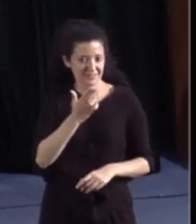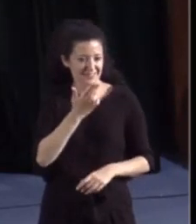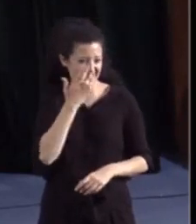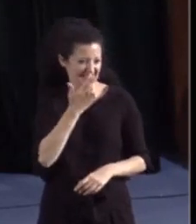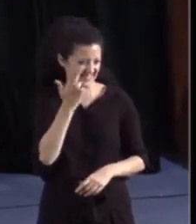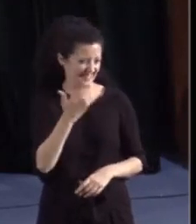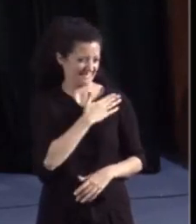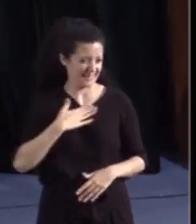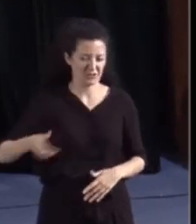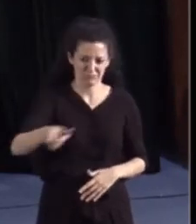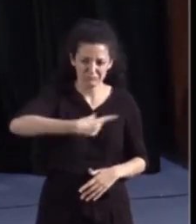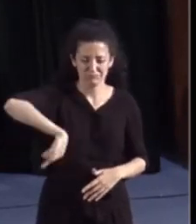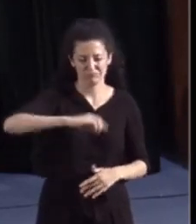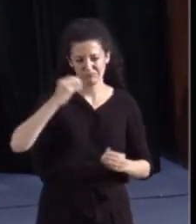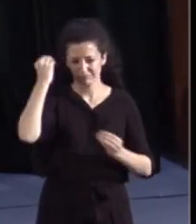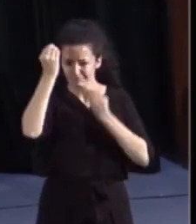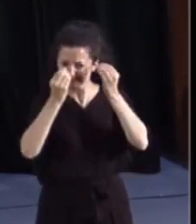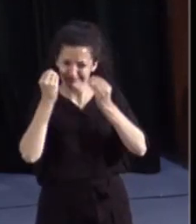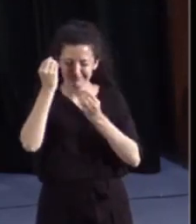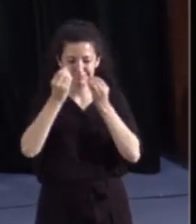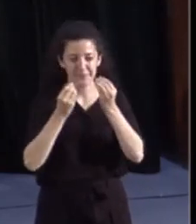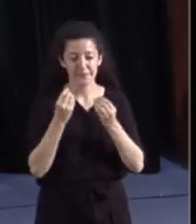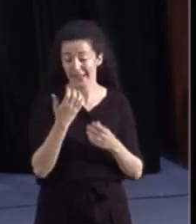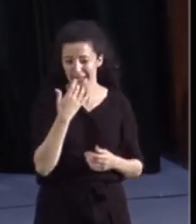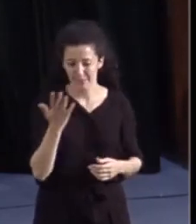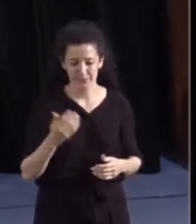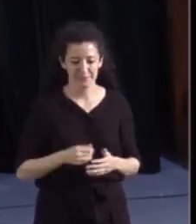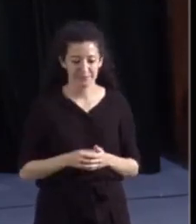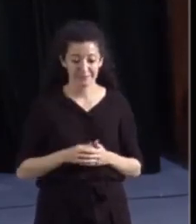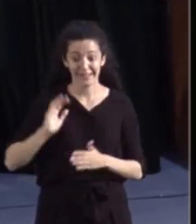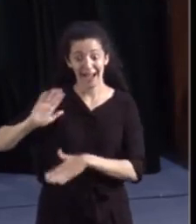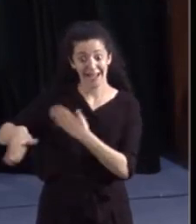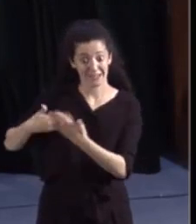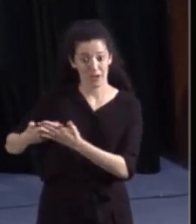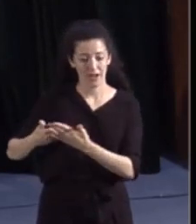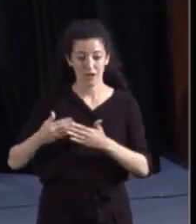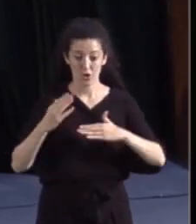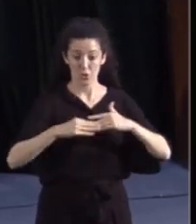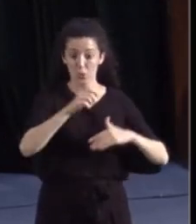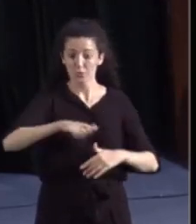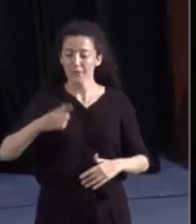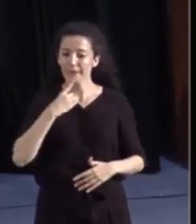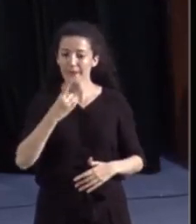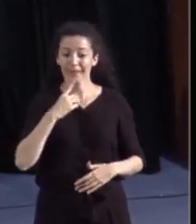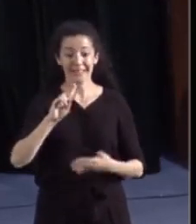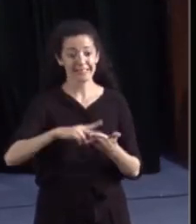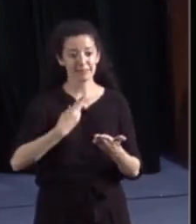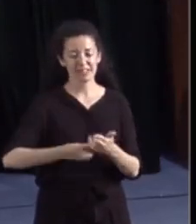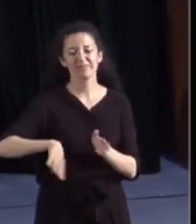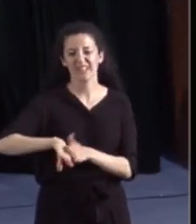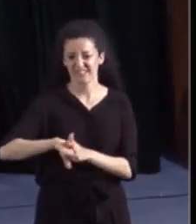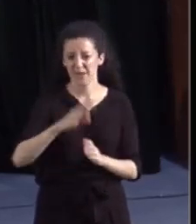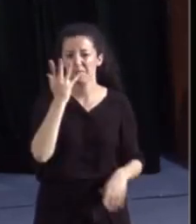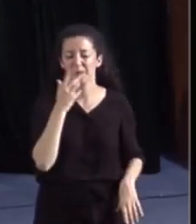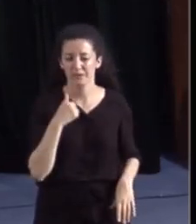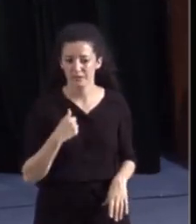común. Por ejemplo, el hecho de que hasta ahora los usuarios digan que prefieren la intérprete a la derecha, ¿es porque la mayoría de la experiencia